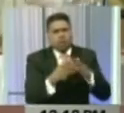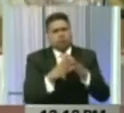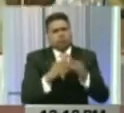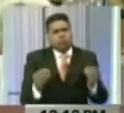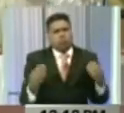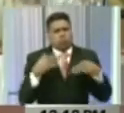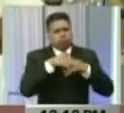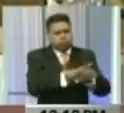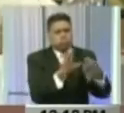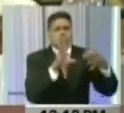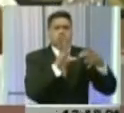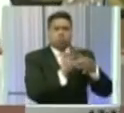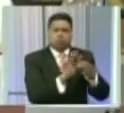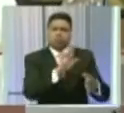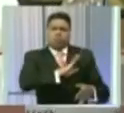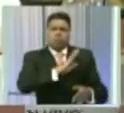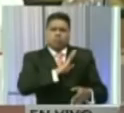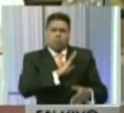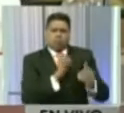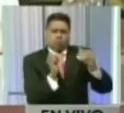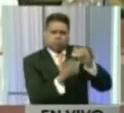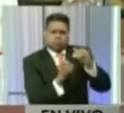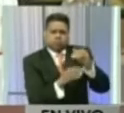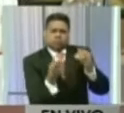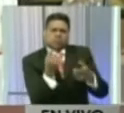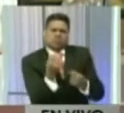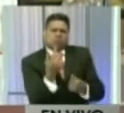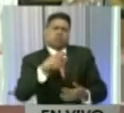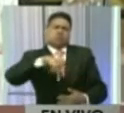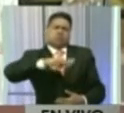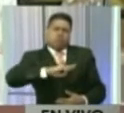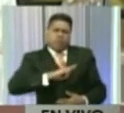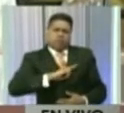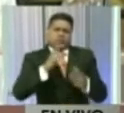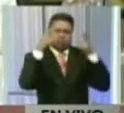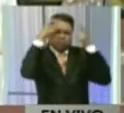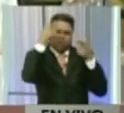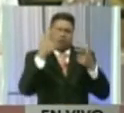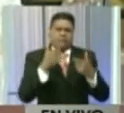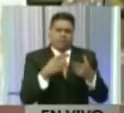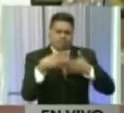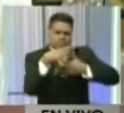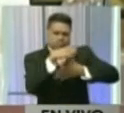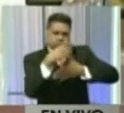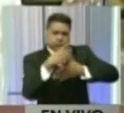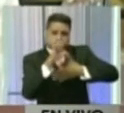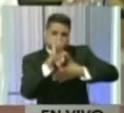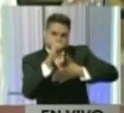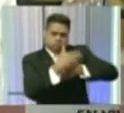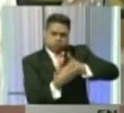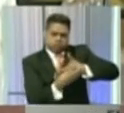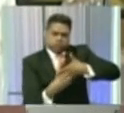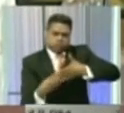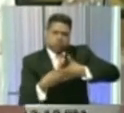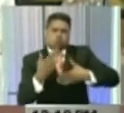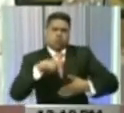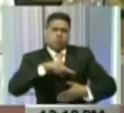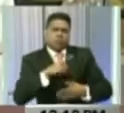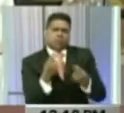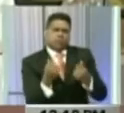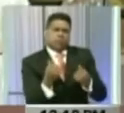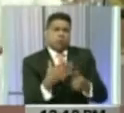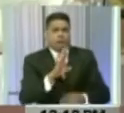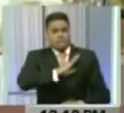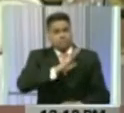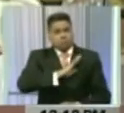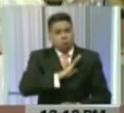para construir nuestro propio fondo de reserva latinoamericano y caribeño. Y hizo un intento que nadie lo puede dudar de crear una propia